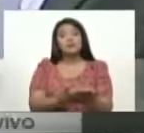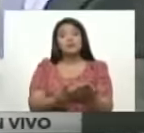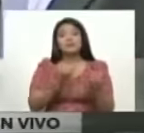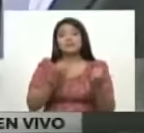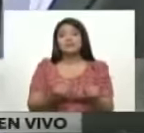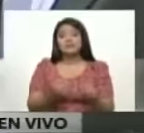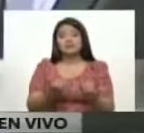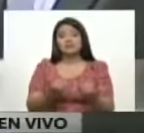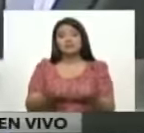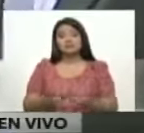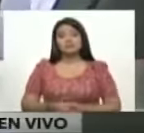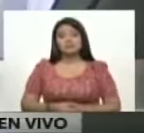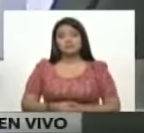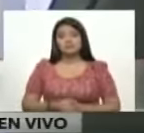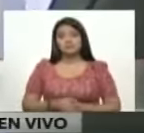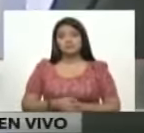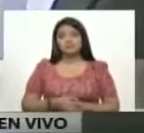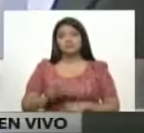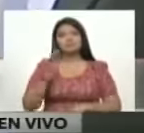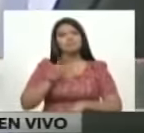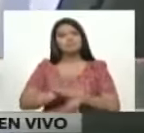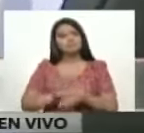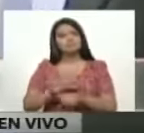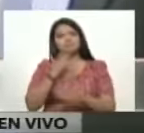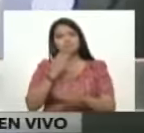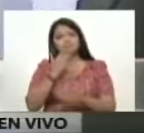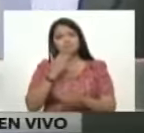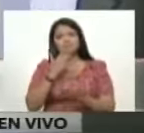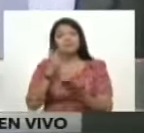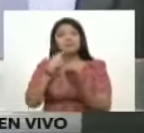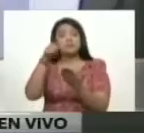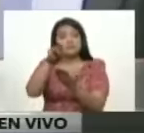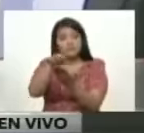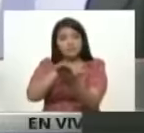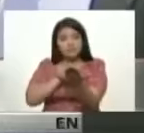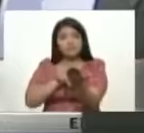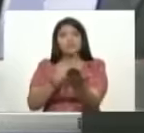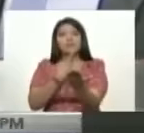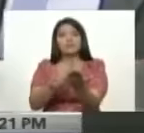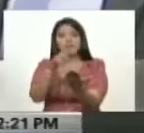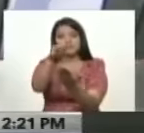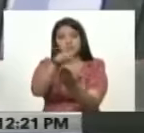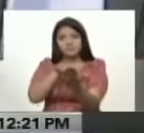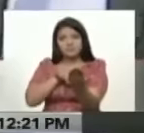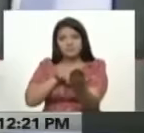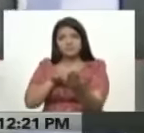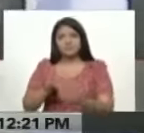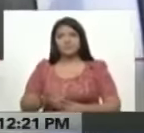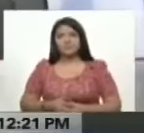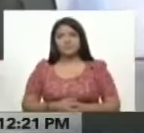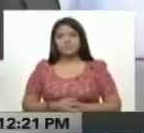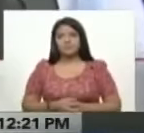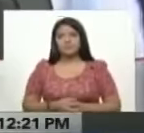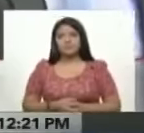amparo cautelar, la cual establece que se